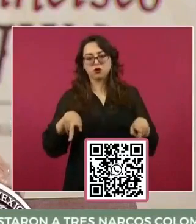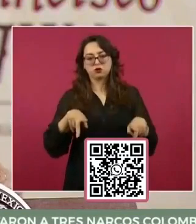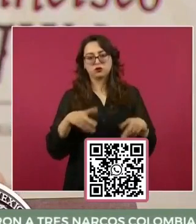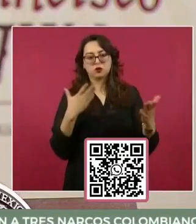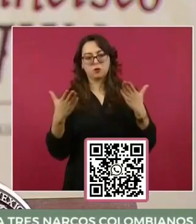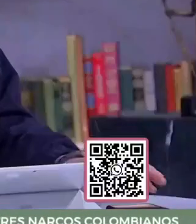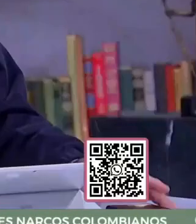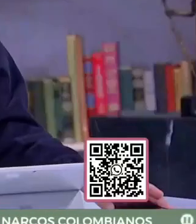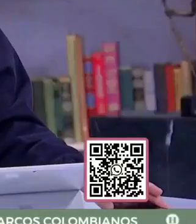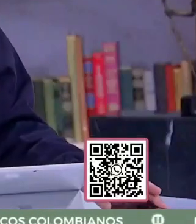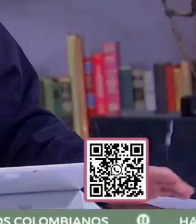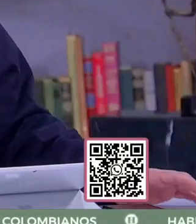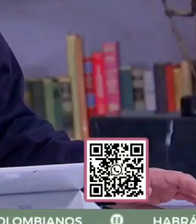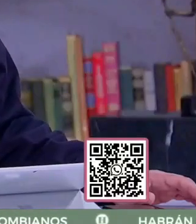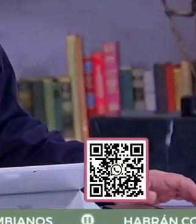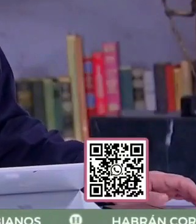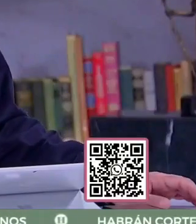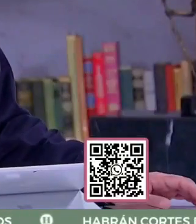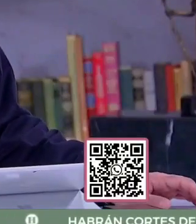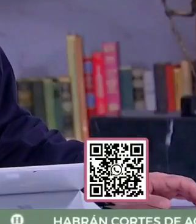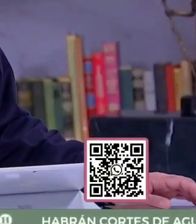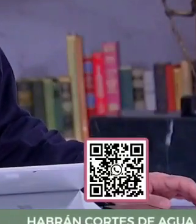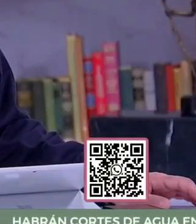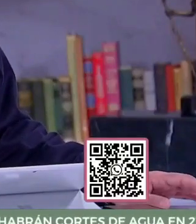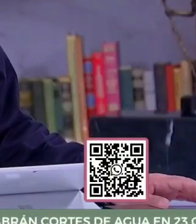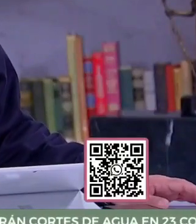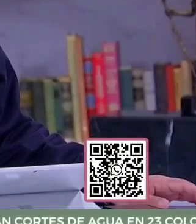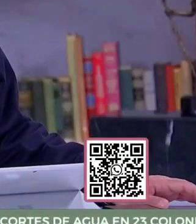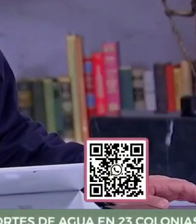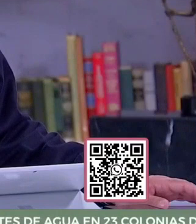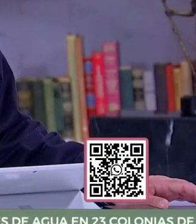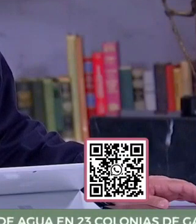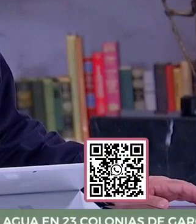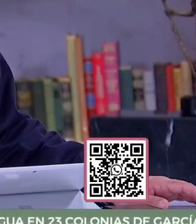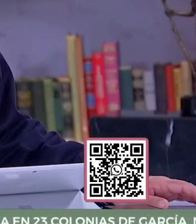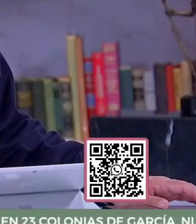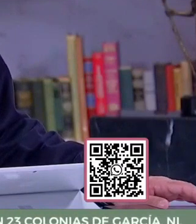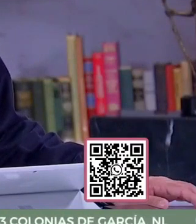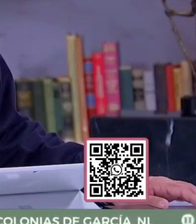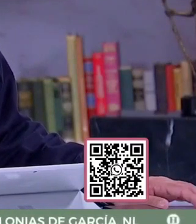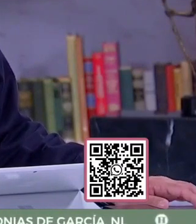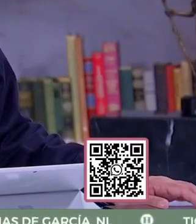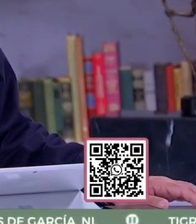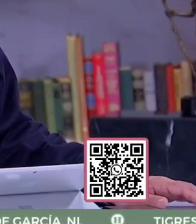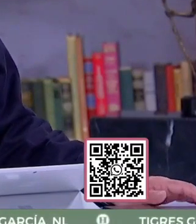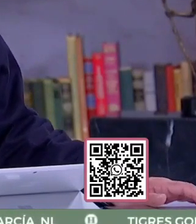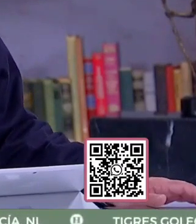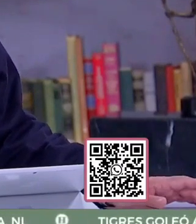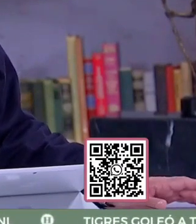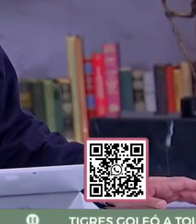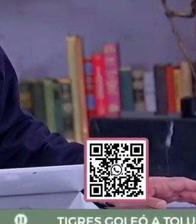descenso. Habló del problema del fentanilo y cómo Estados Unidos pretende intervenir en México a raíz de esto, con ese